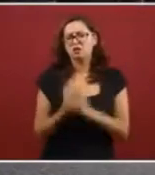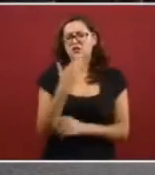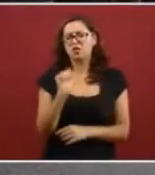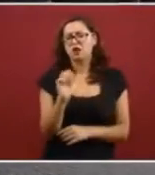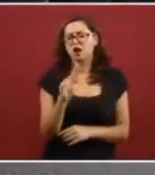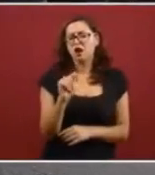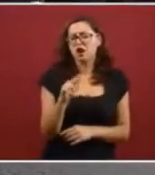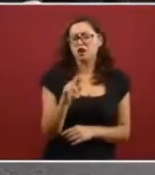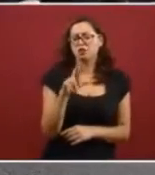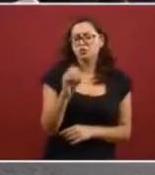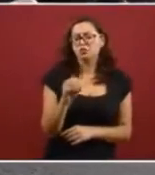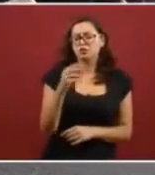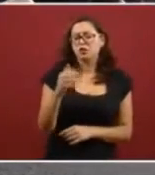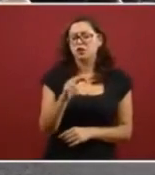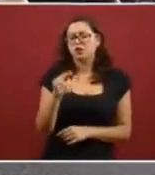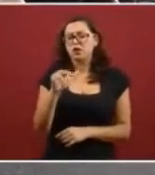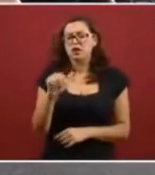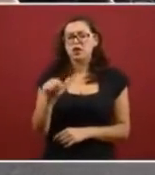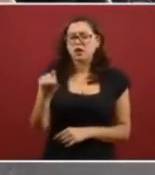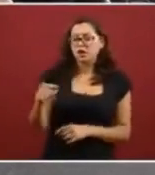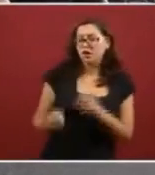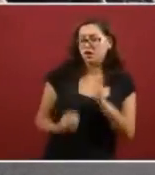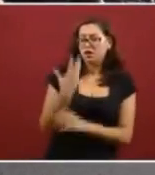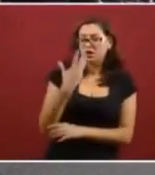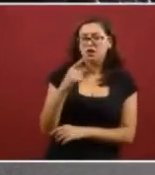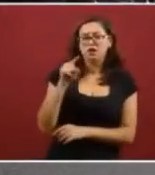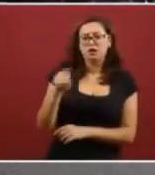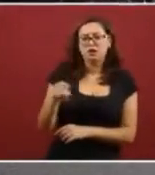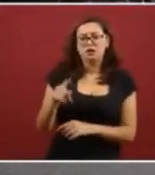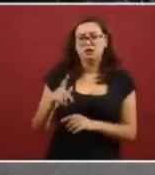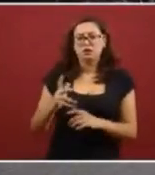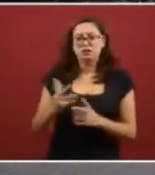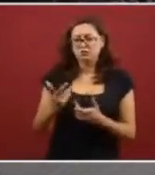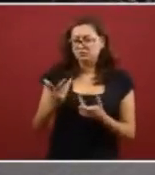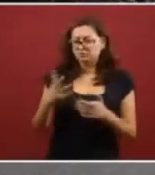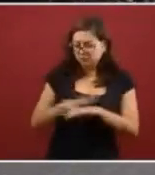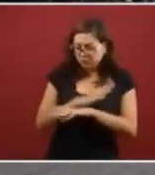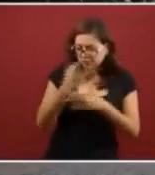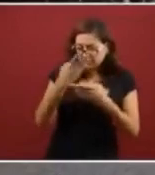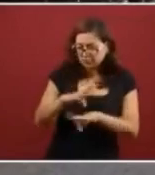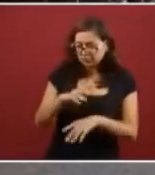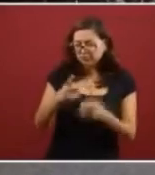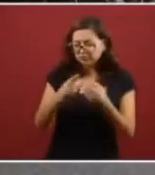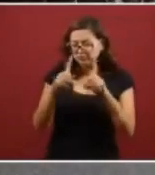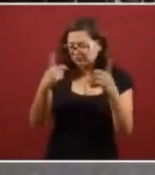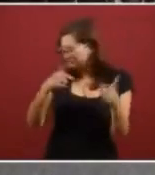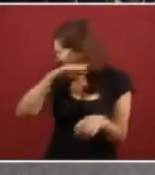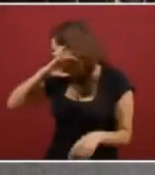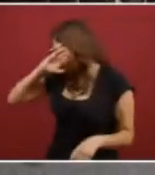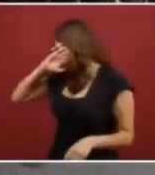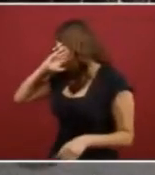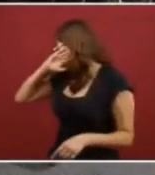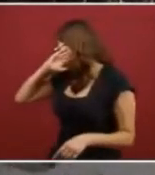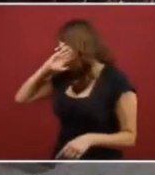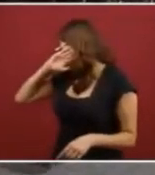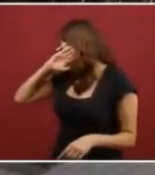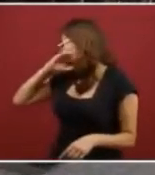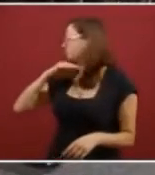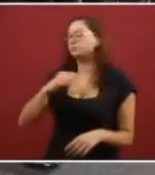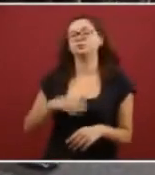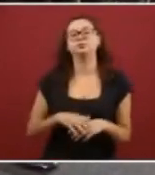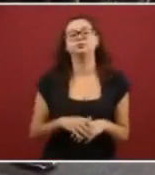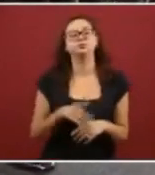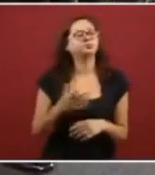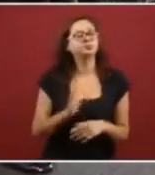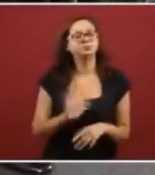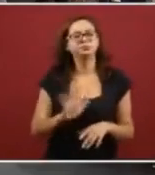ver con la banca de desarrollo para que pueda trabajar? No va a haber ningún cambio. Continúa lo mismo. No, lo mismo. It'll continue the